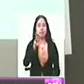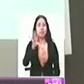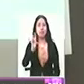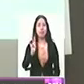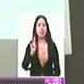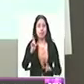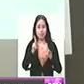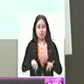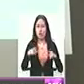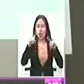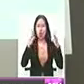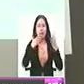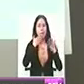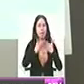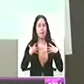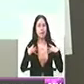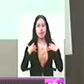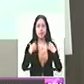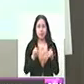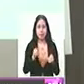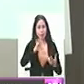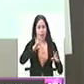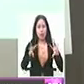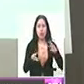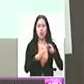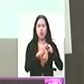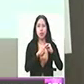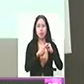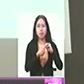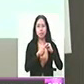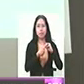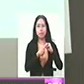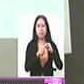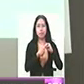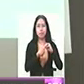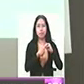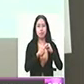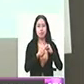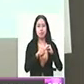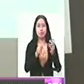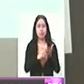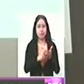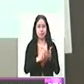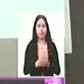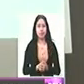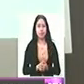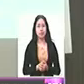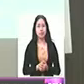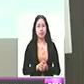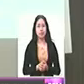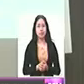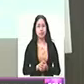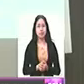108.067 recuperados tenemos en total, y este es el comportamiento